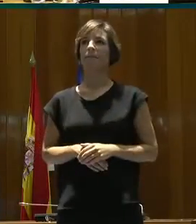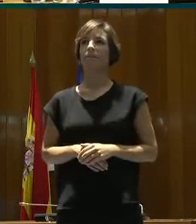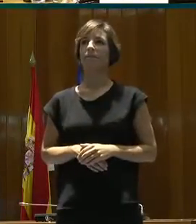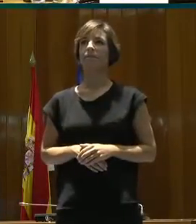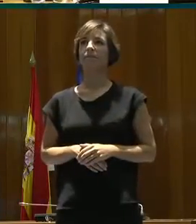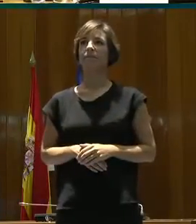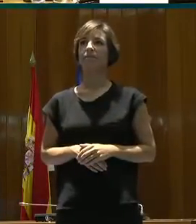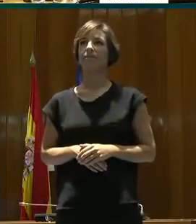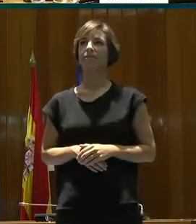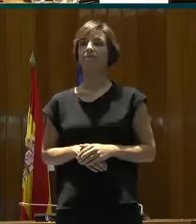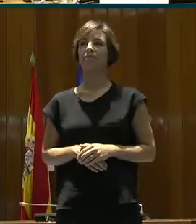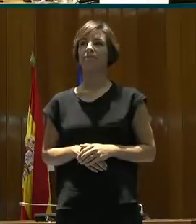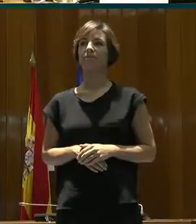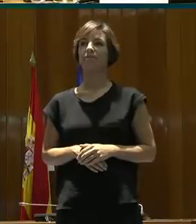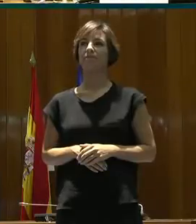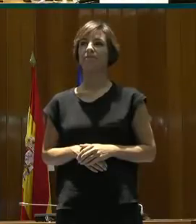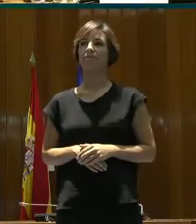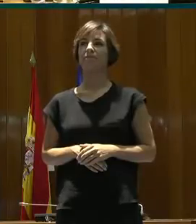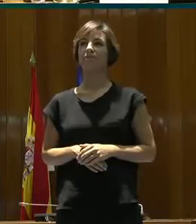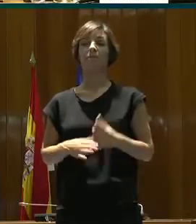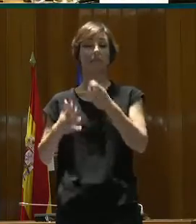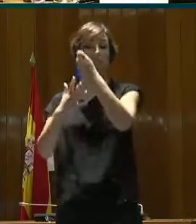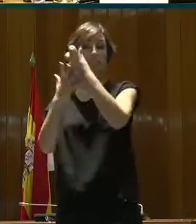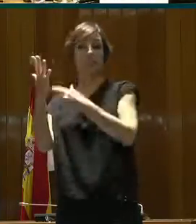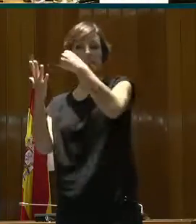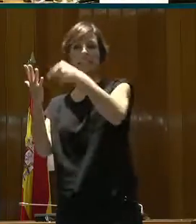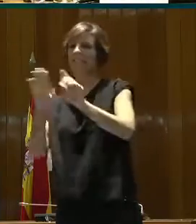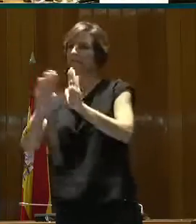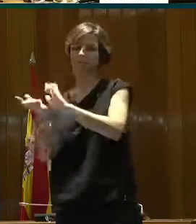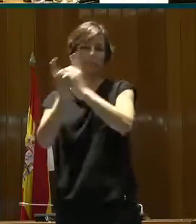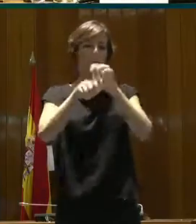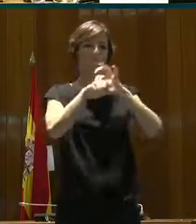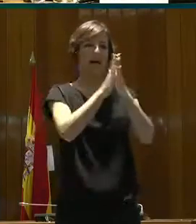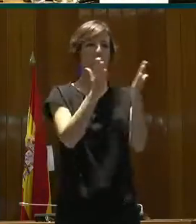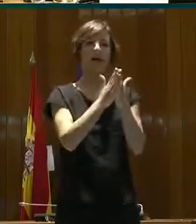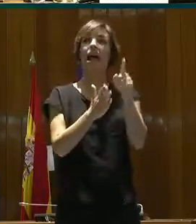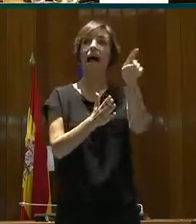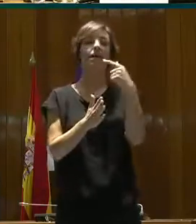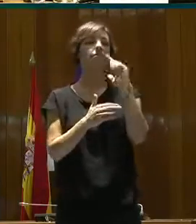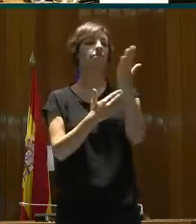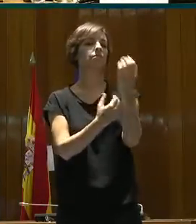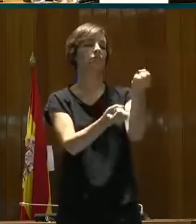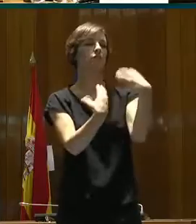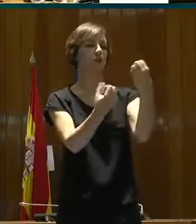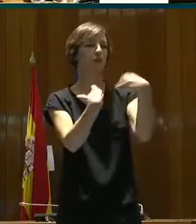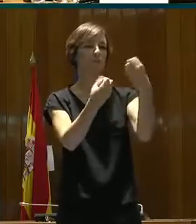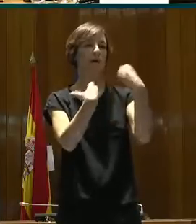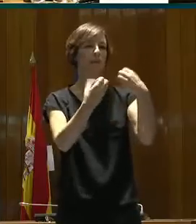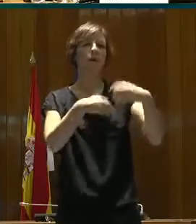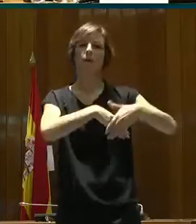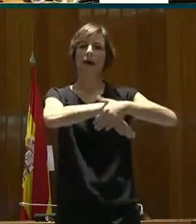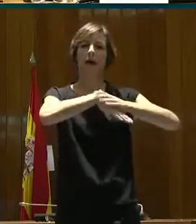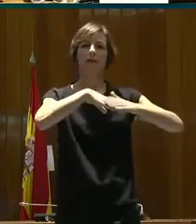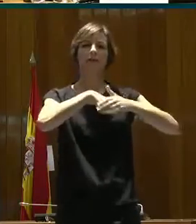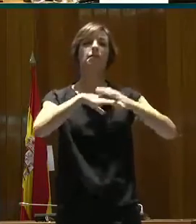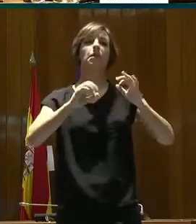Y ahí pasamos de la checklist al manual, donde se nos dará esa información de base para